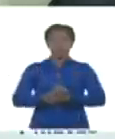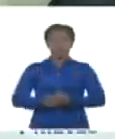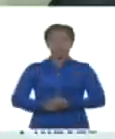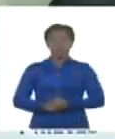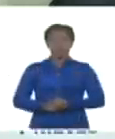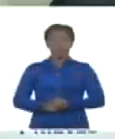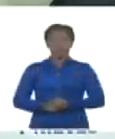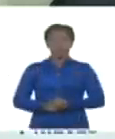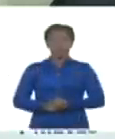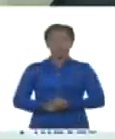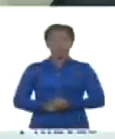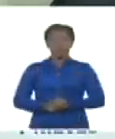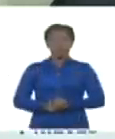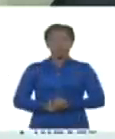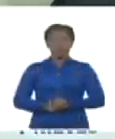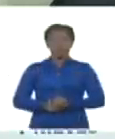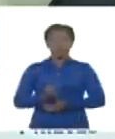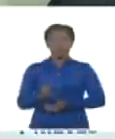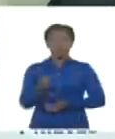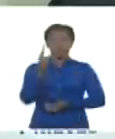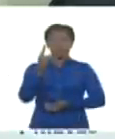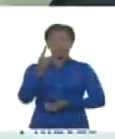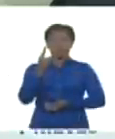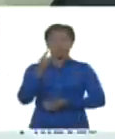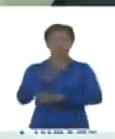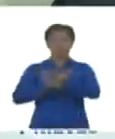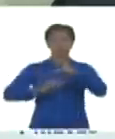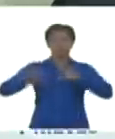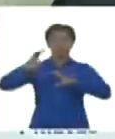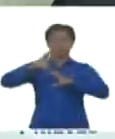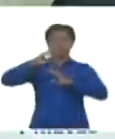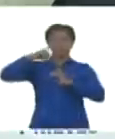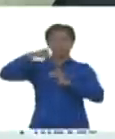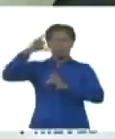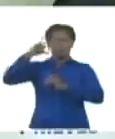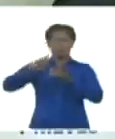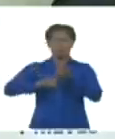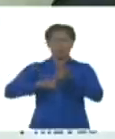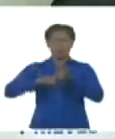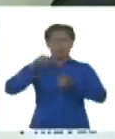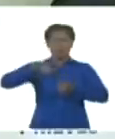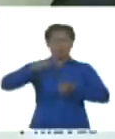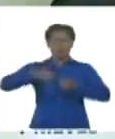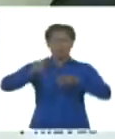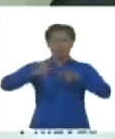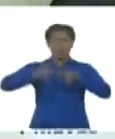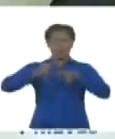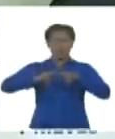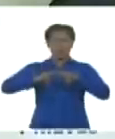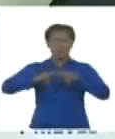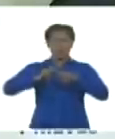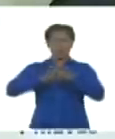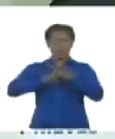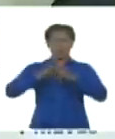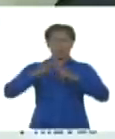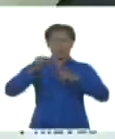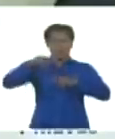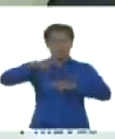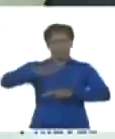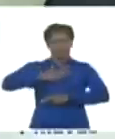la 21ª cumbre de la ALBA TCP, aquí en la histórica ciudad de La Habana,